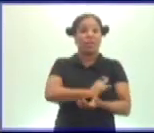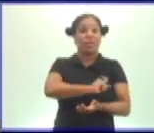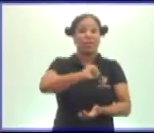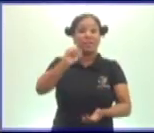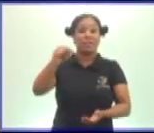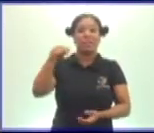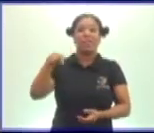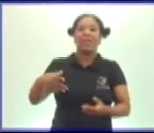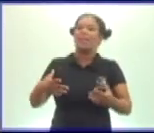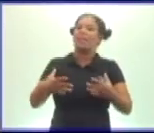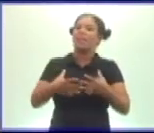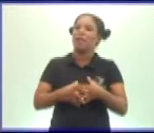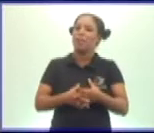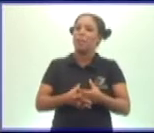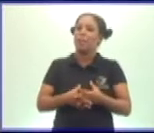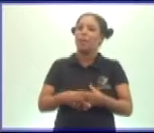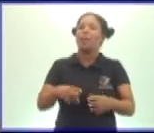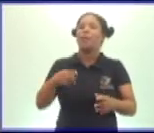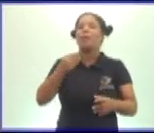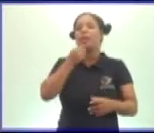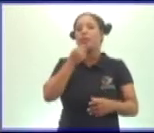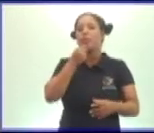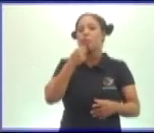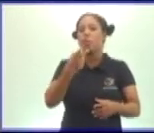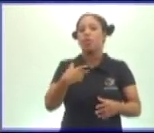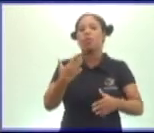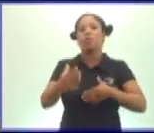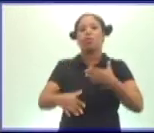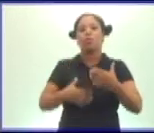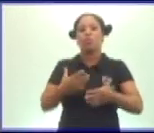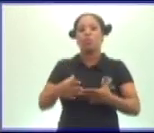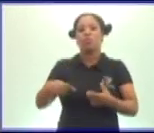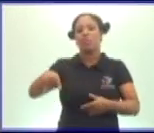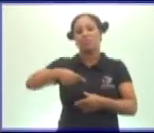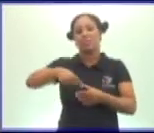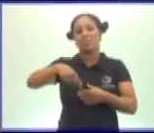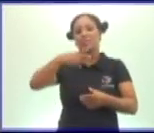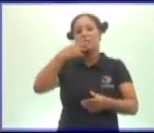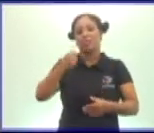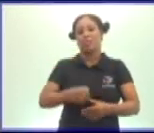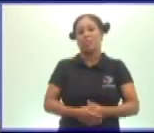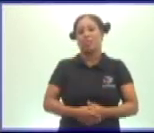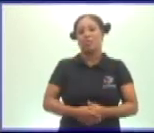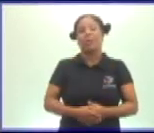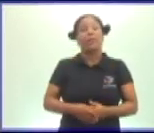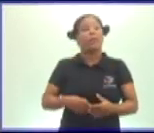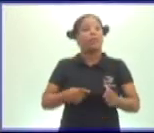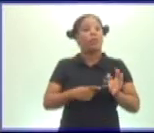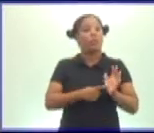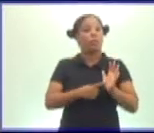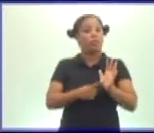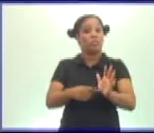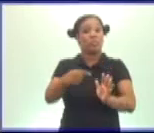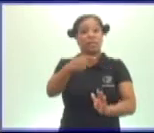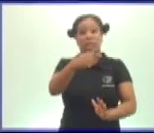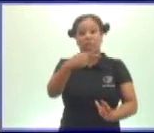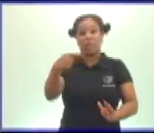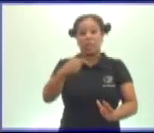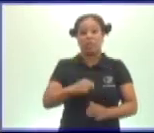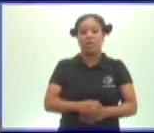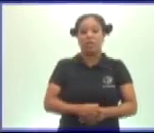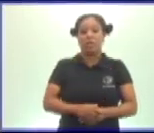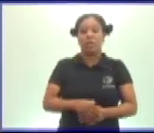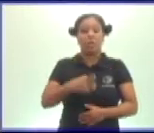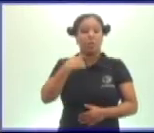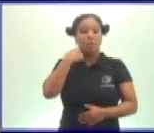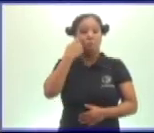interacciones para que pueda ocurrir el proceso de disolución. que lo hemos señalado aquí con una